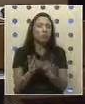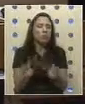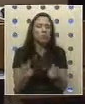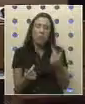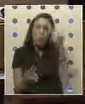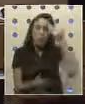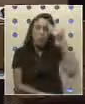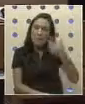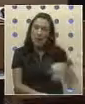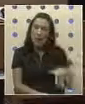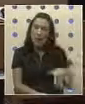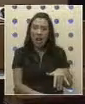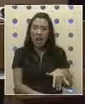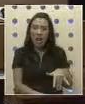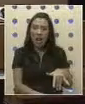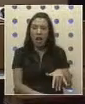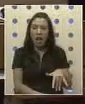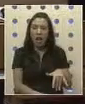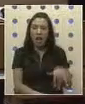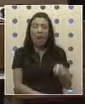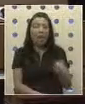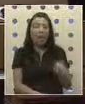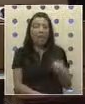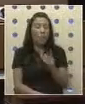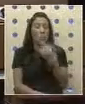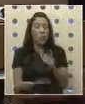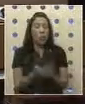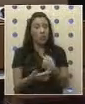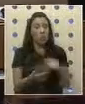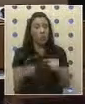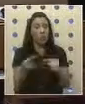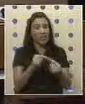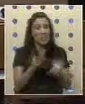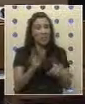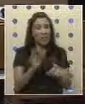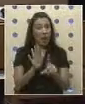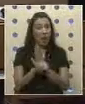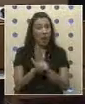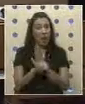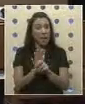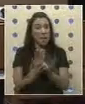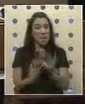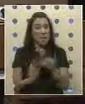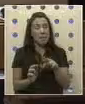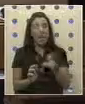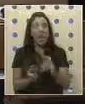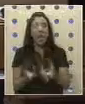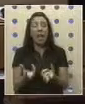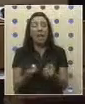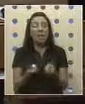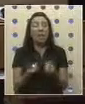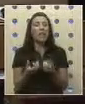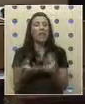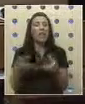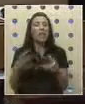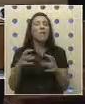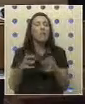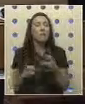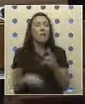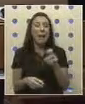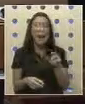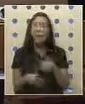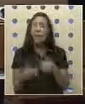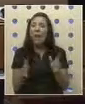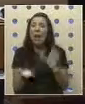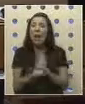malo a la negativa que en su momento, cuando discutimos la ley de primarias, tuvo el gobierno de acoger algo que es universal. Las primarias, donde quiera que se